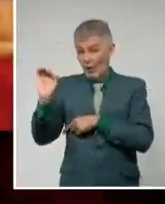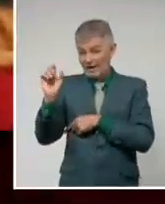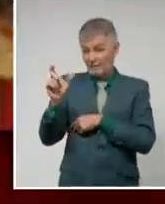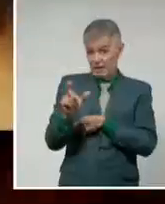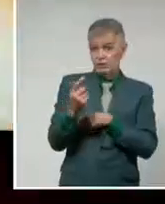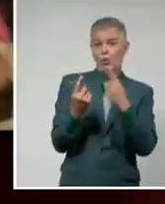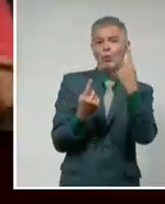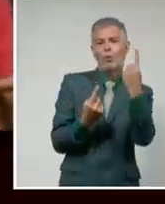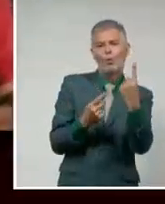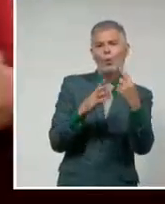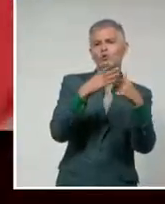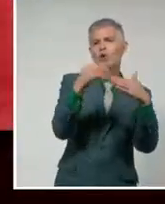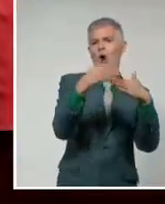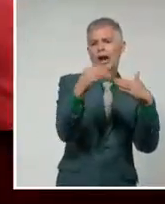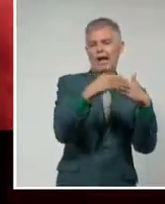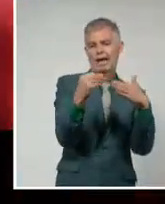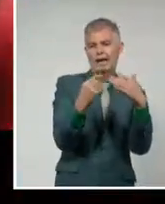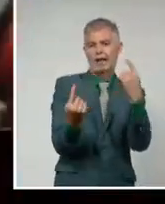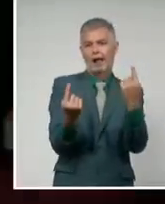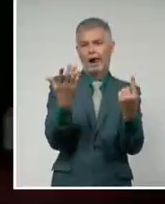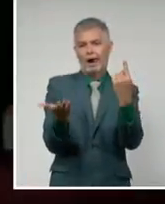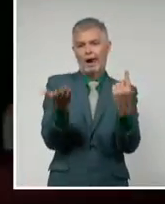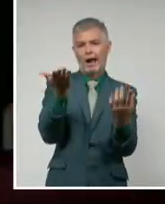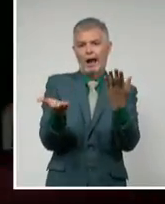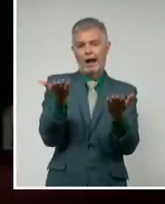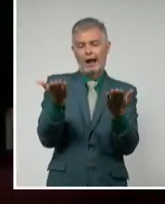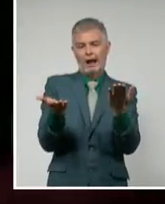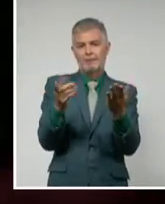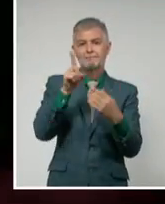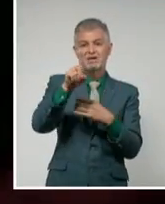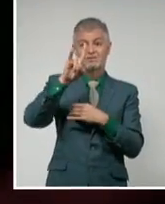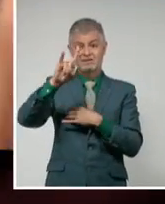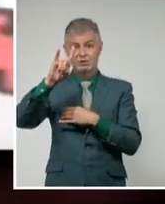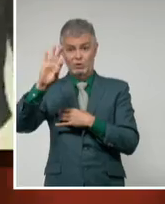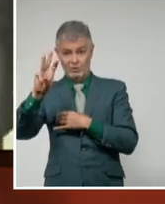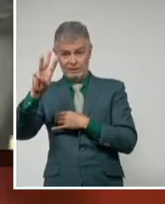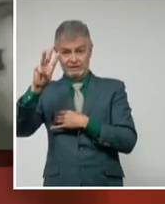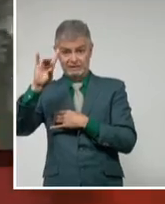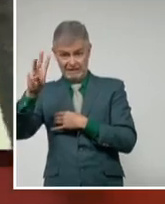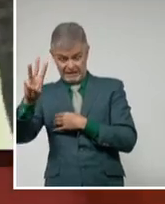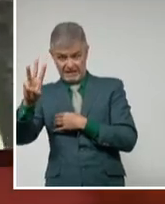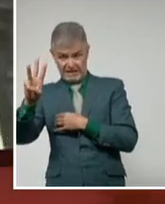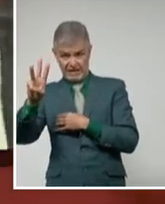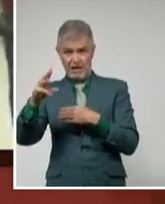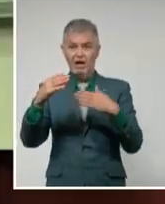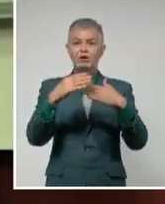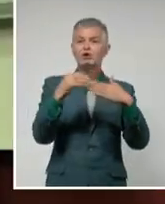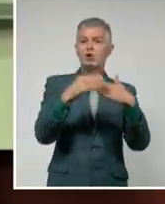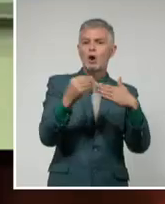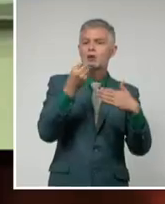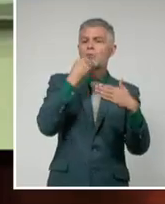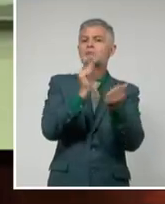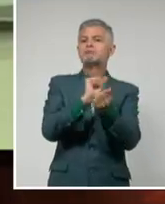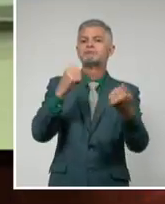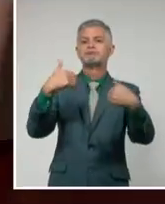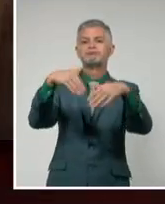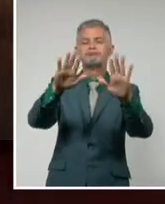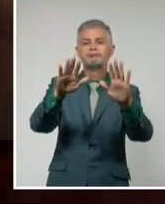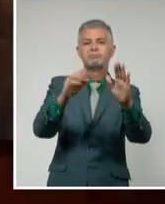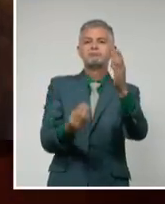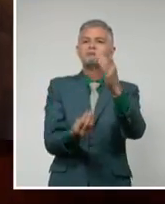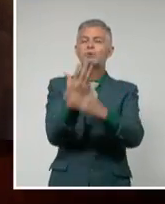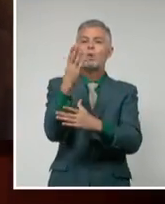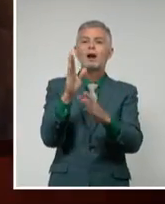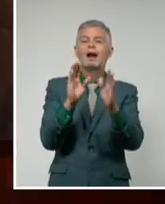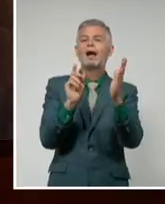dólar. En 1993 se despenalizó la tenencia de dólares, se crearon las tiendas recaudadoras de